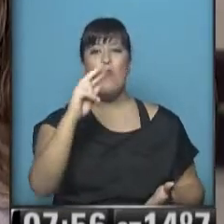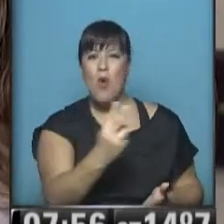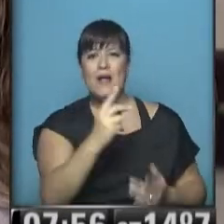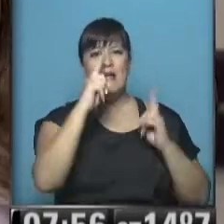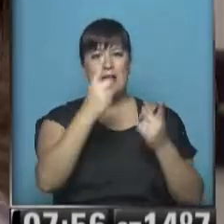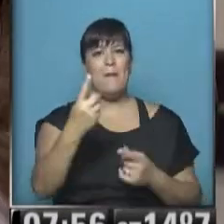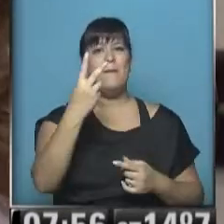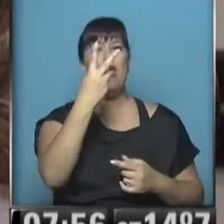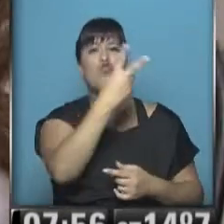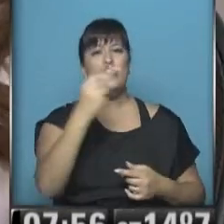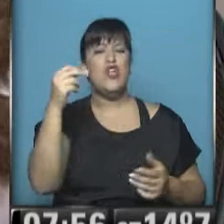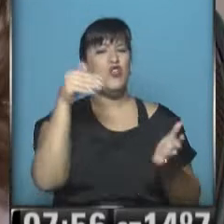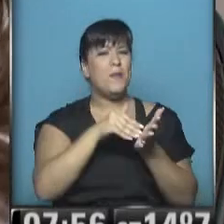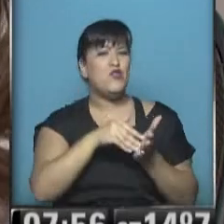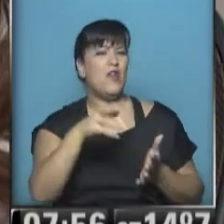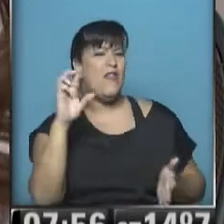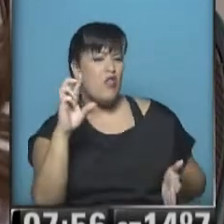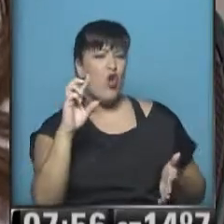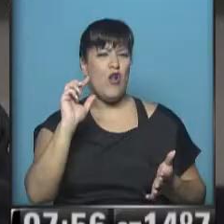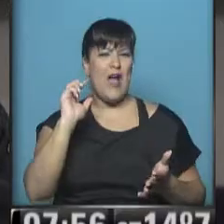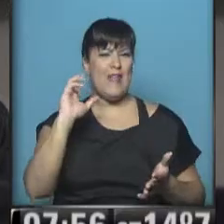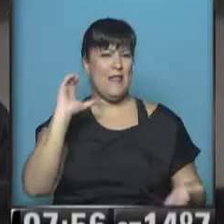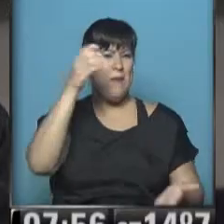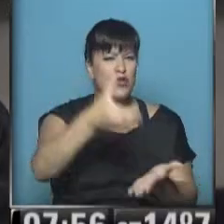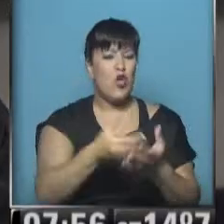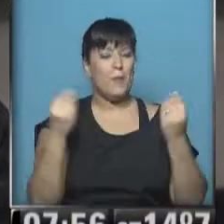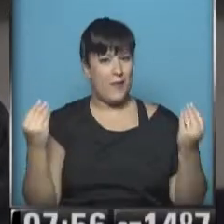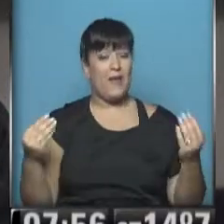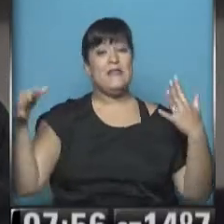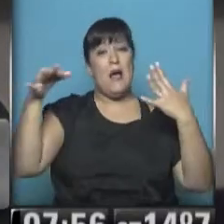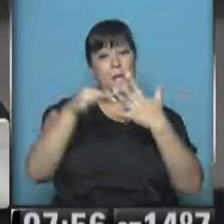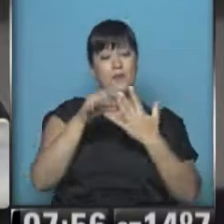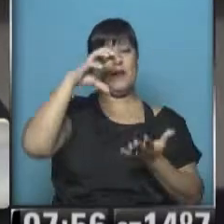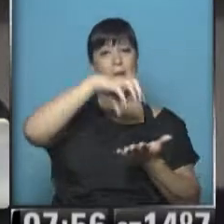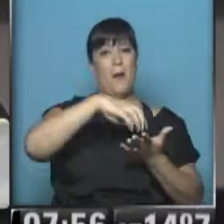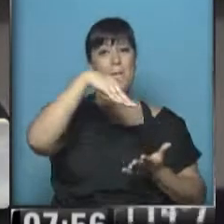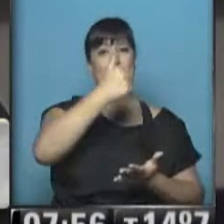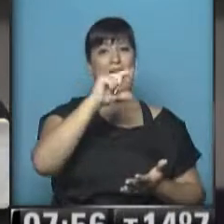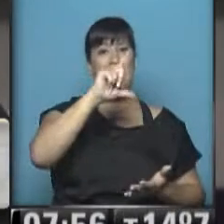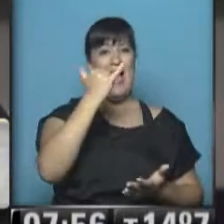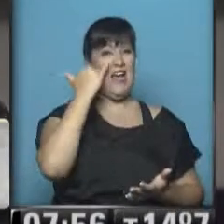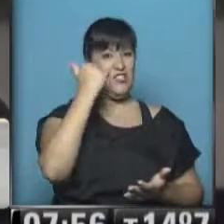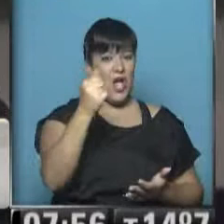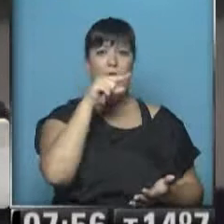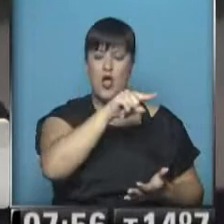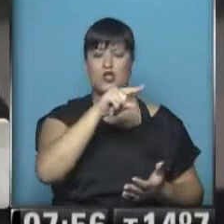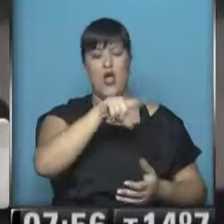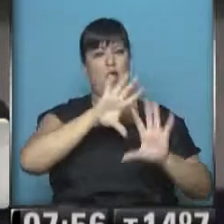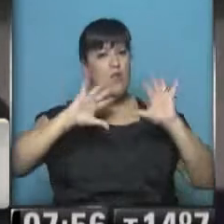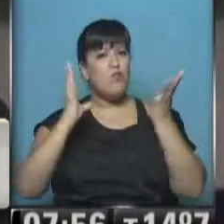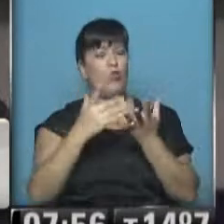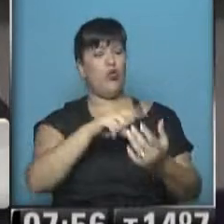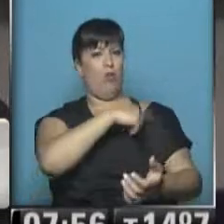se suman en cuánta inversión así es el compromiso de la empresa malaya petronas una de las grandes del mundo de la